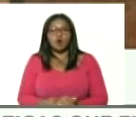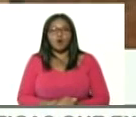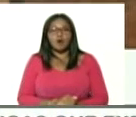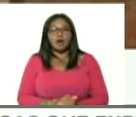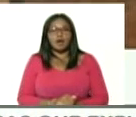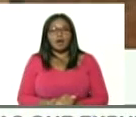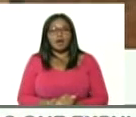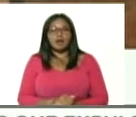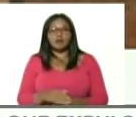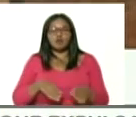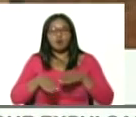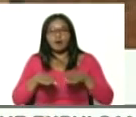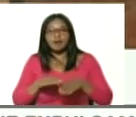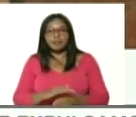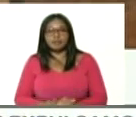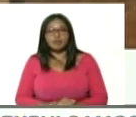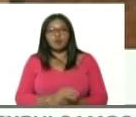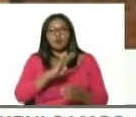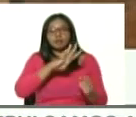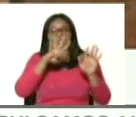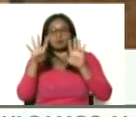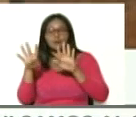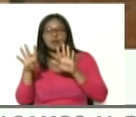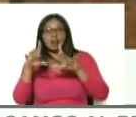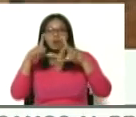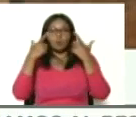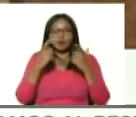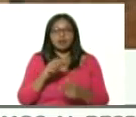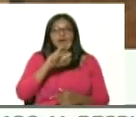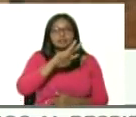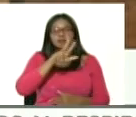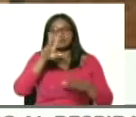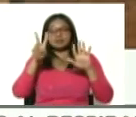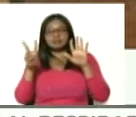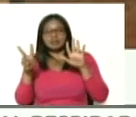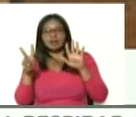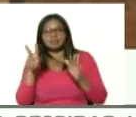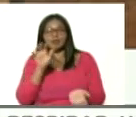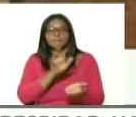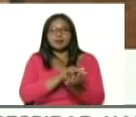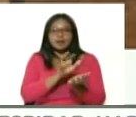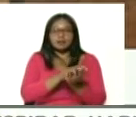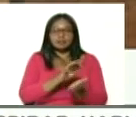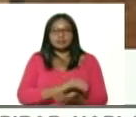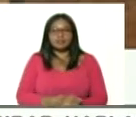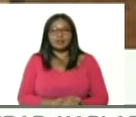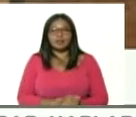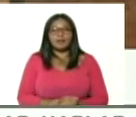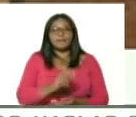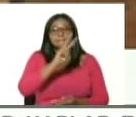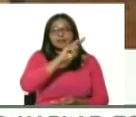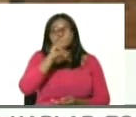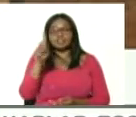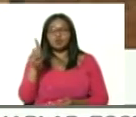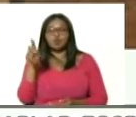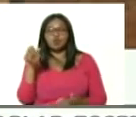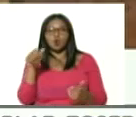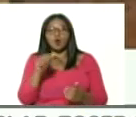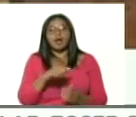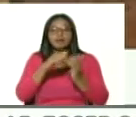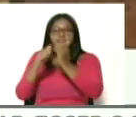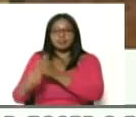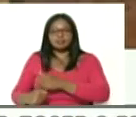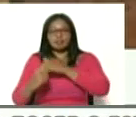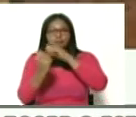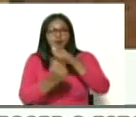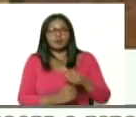Amazonas, 49 en La Guaira, 37 en Nueva Esparta, 21 en Del Tamacuro y